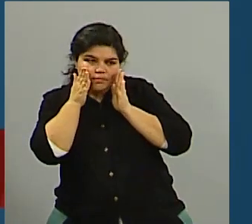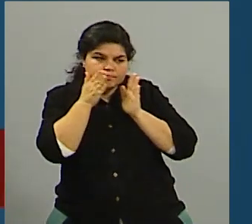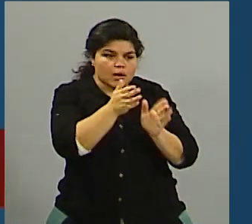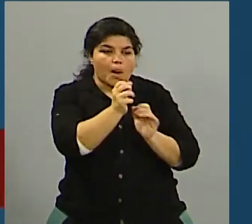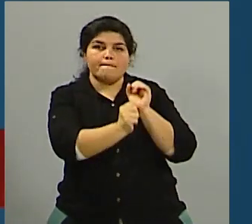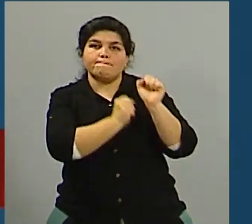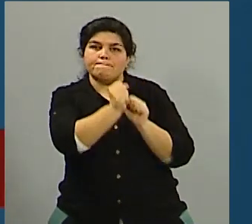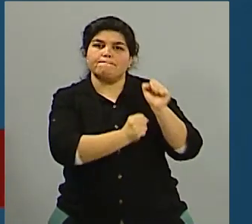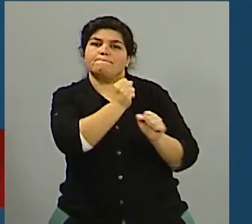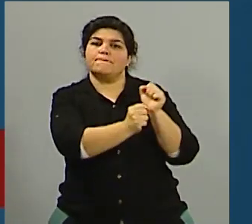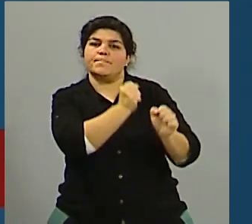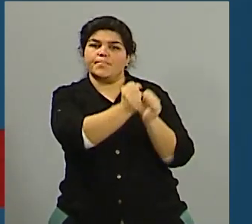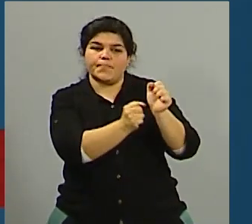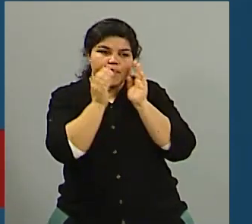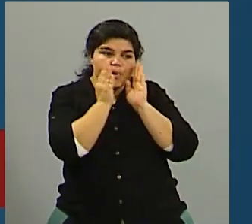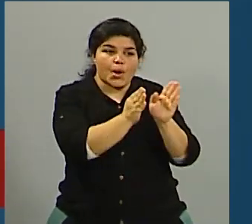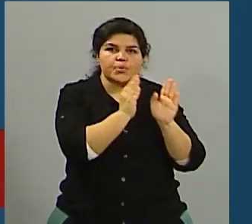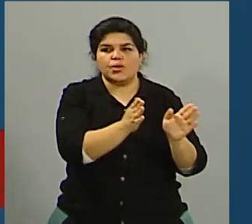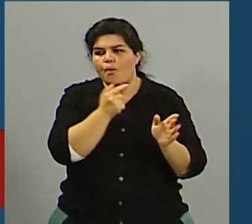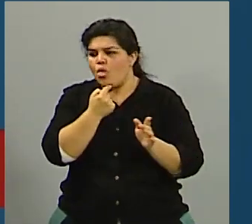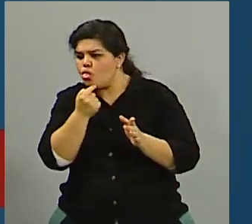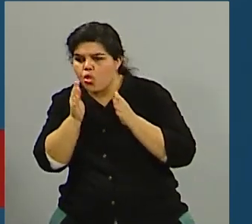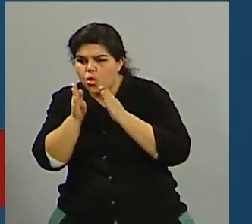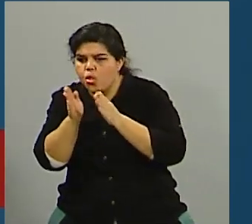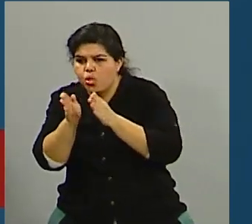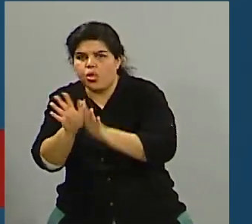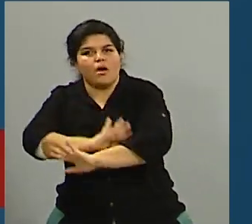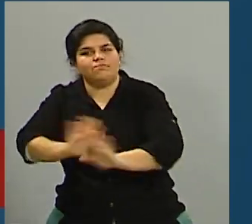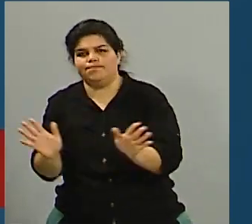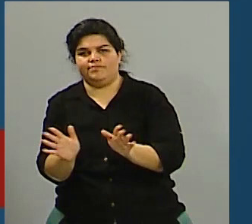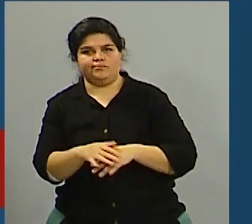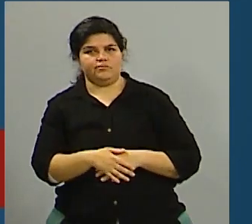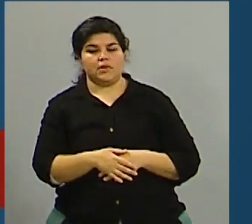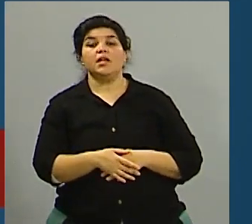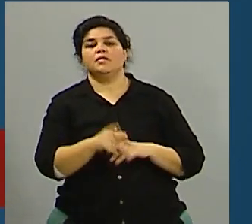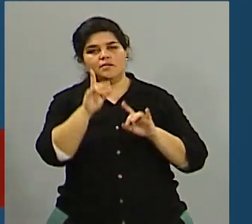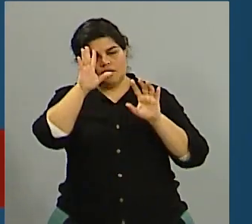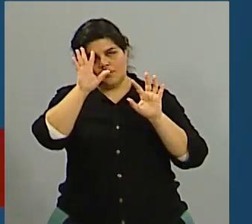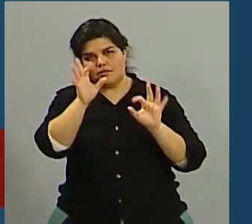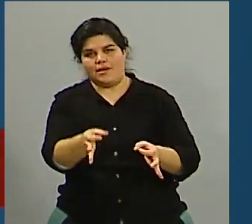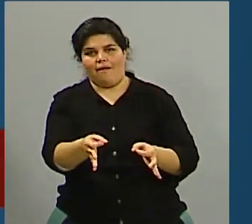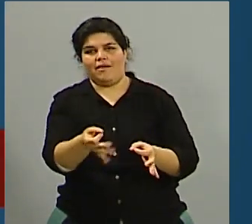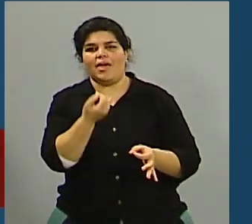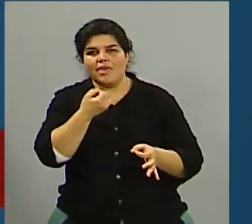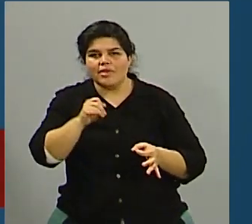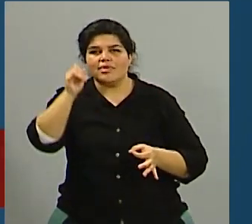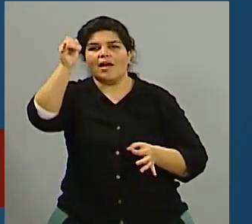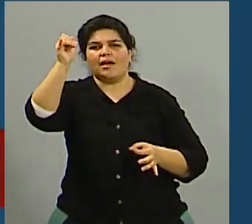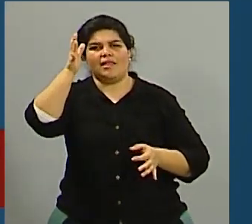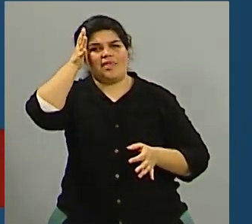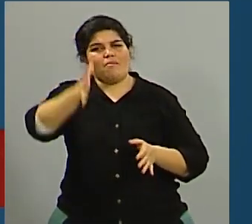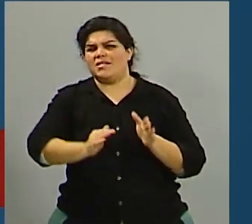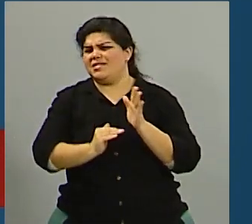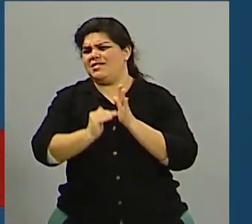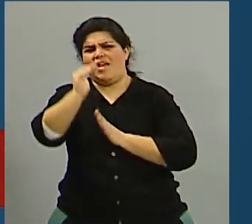poco de lo especulativo. Aunque rescato que la tasa de interés sigue siendo alta. Rescato esto también que vos